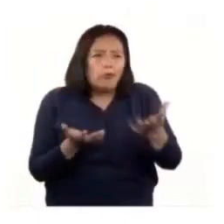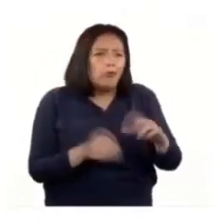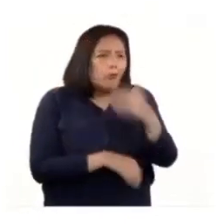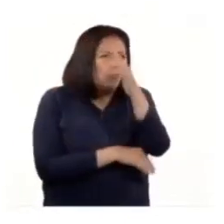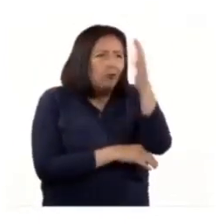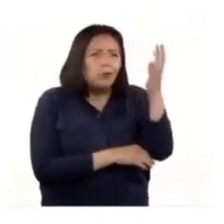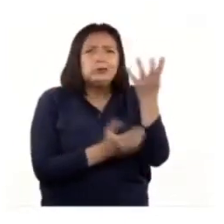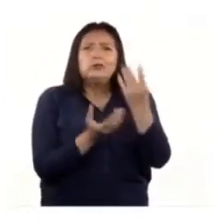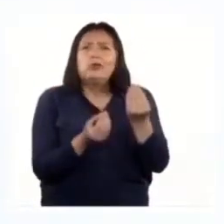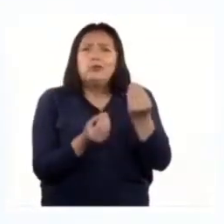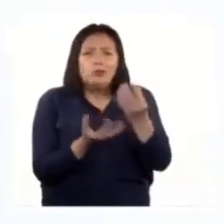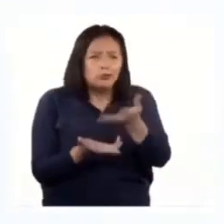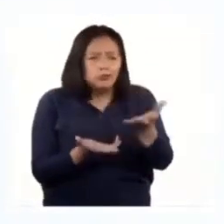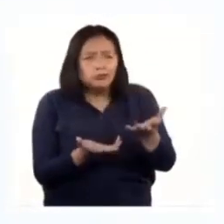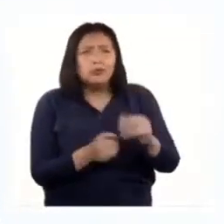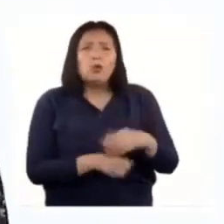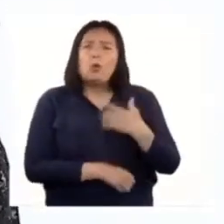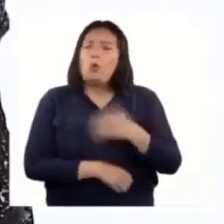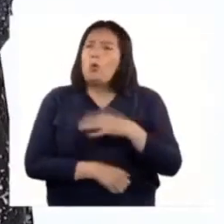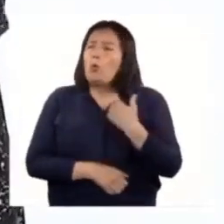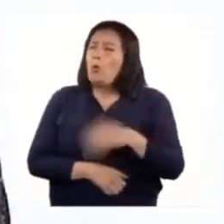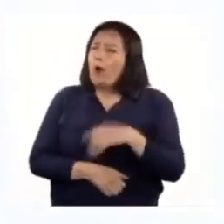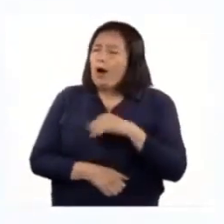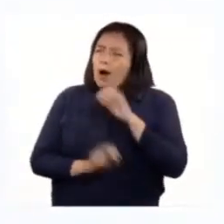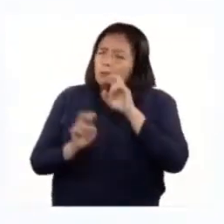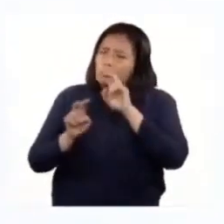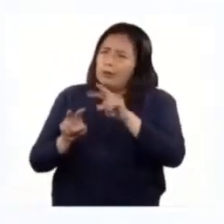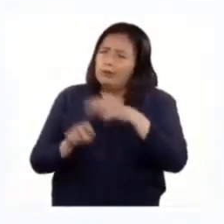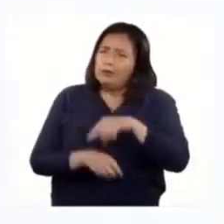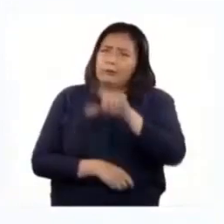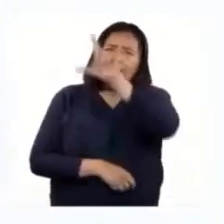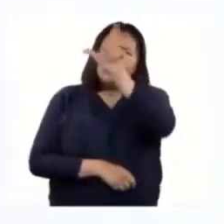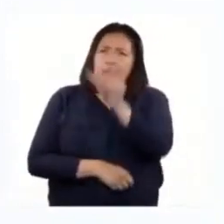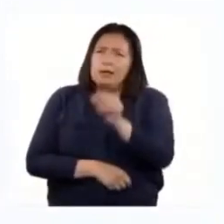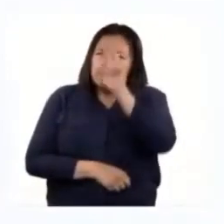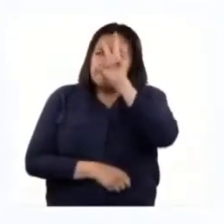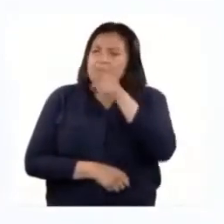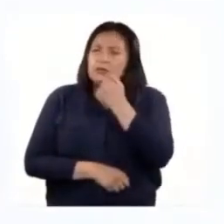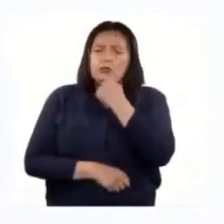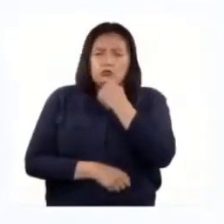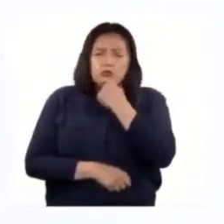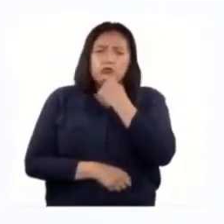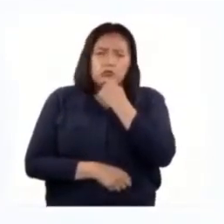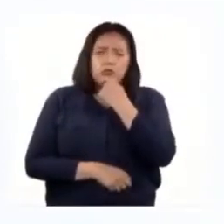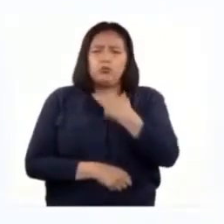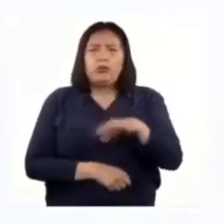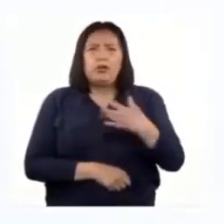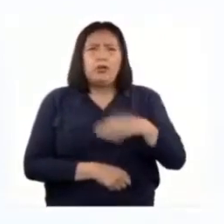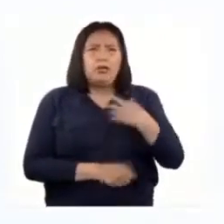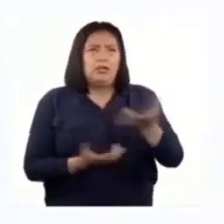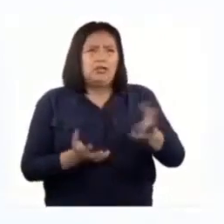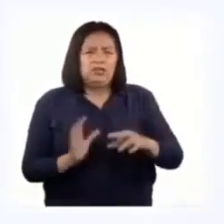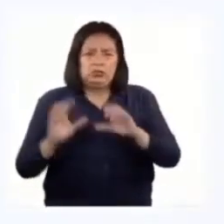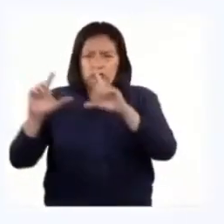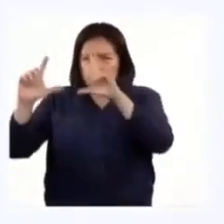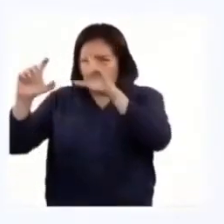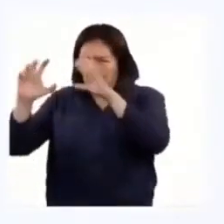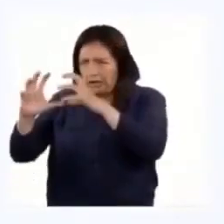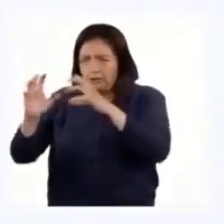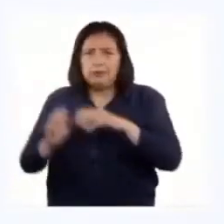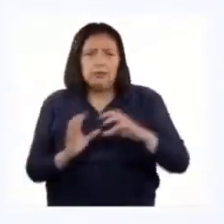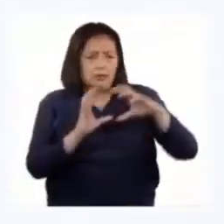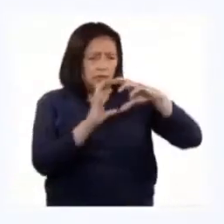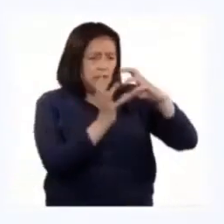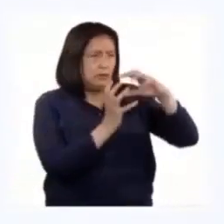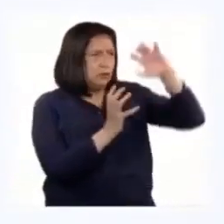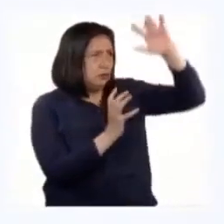pérdida de bosques? B. ¡Qué increíble poder ver ese mapa, profe! B. Entonces, los registros de las cámaras trampa y las imágenes de los